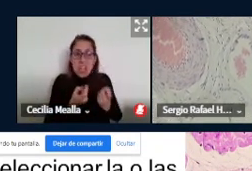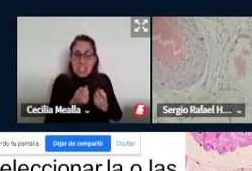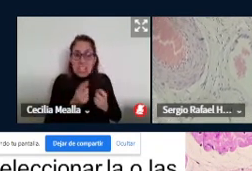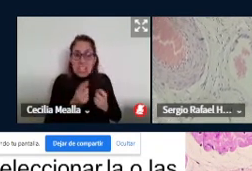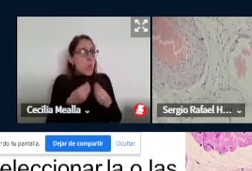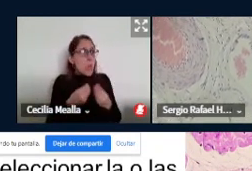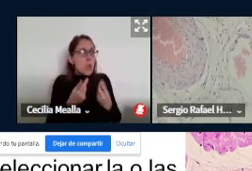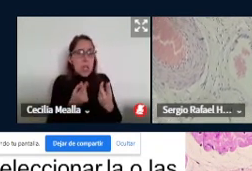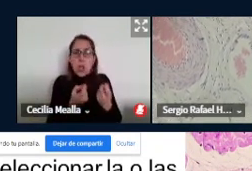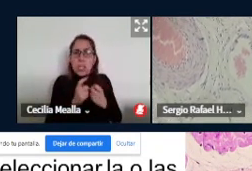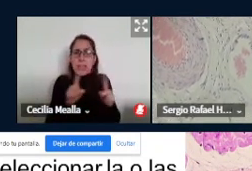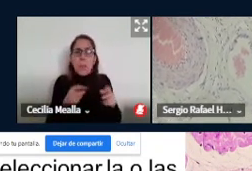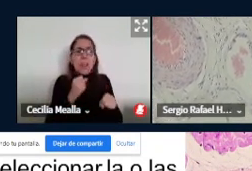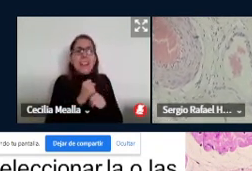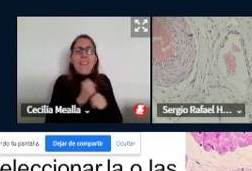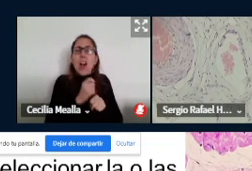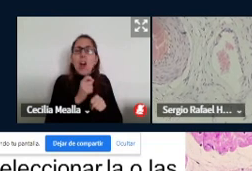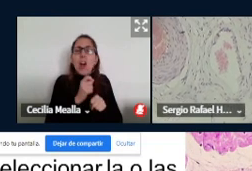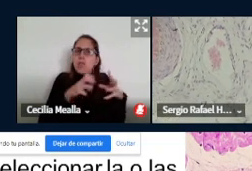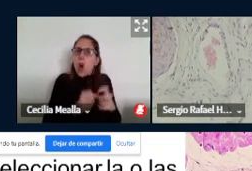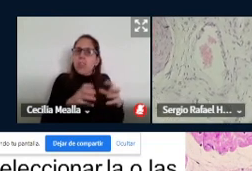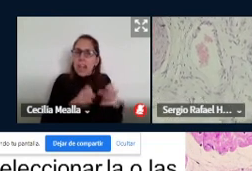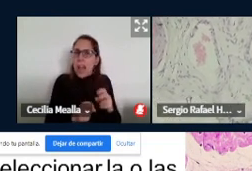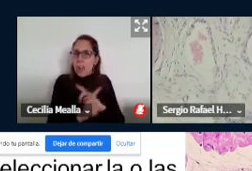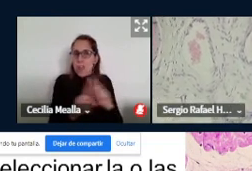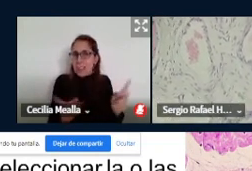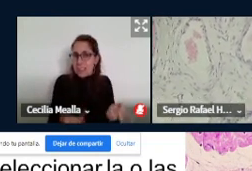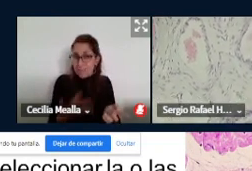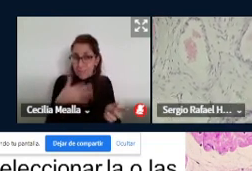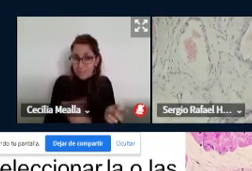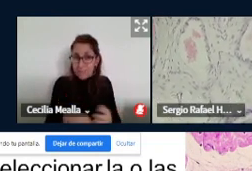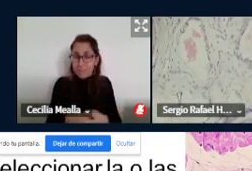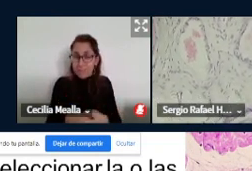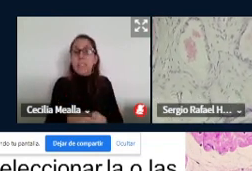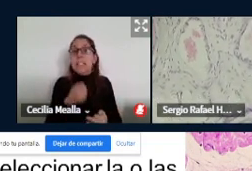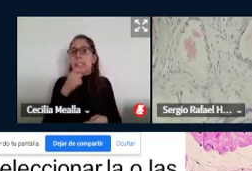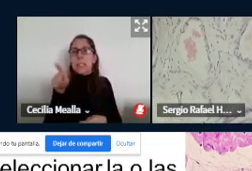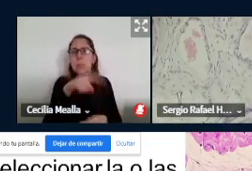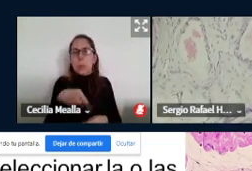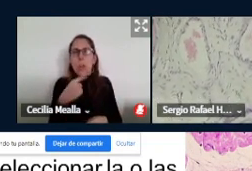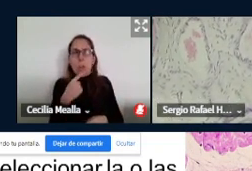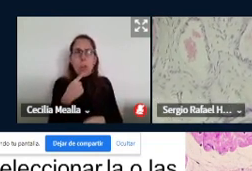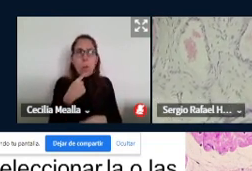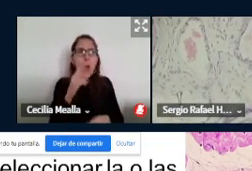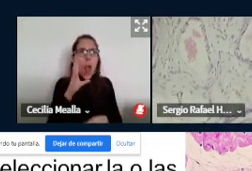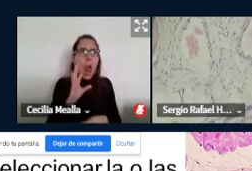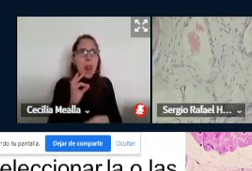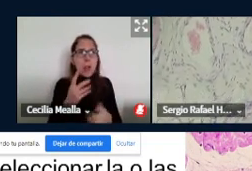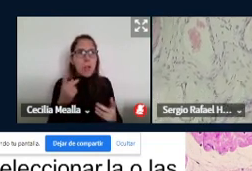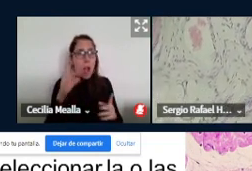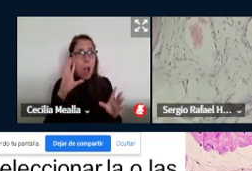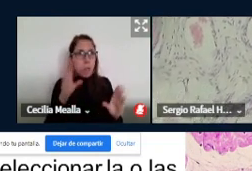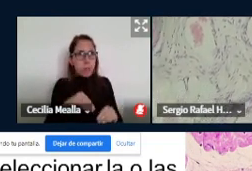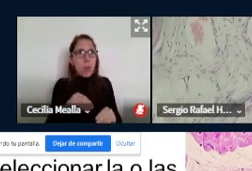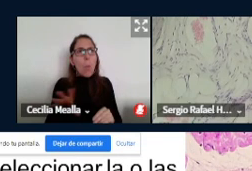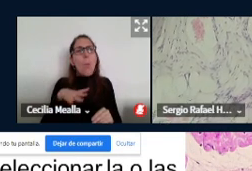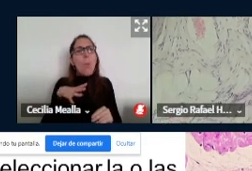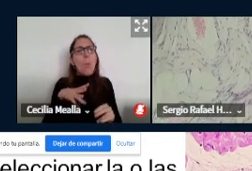muchas miofibrillas. ¿Se entiende eso? Si cuando no se acuerdan exactamente algo, traten de